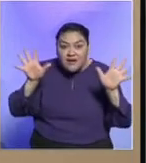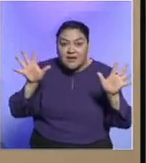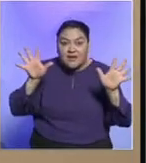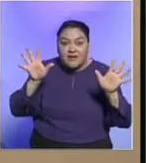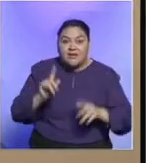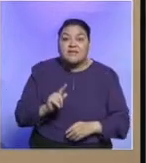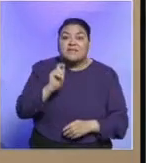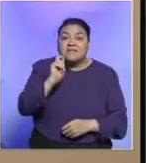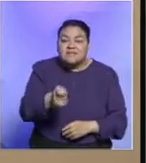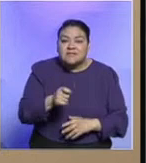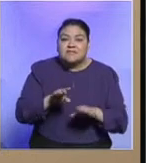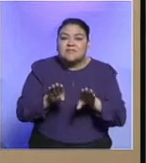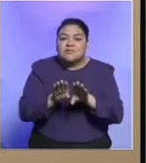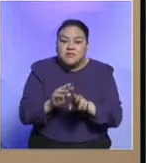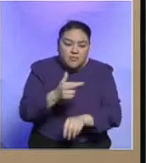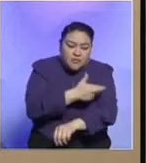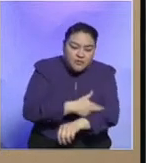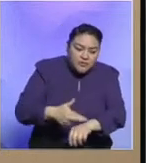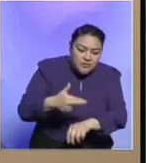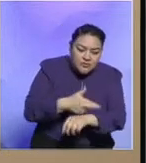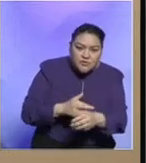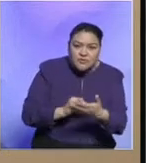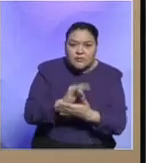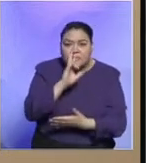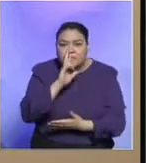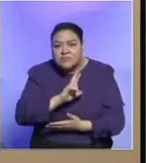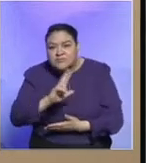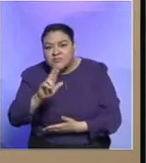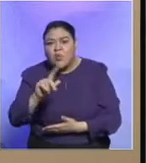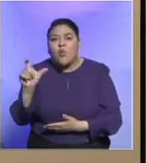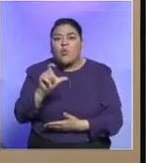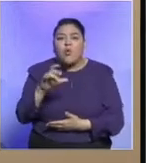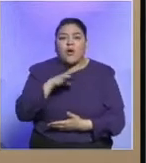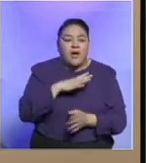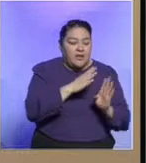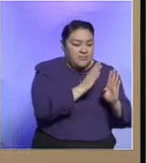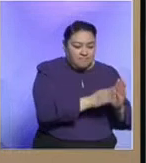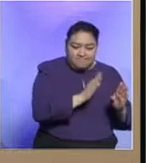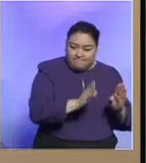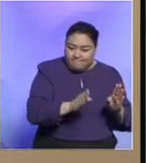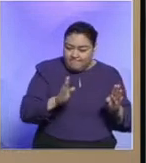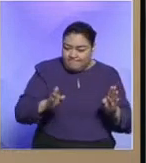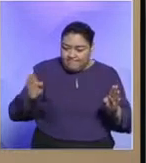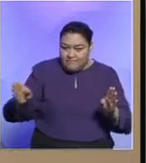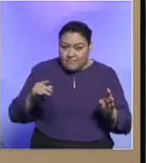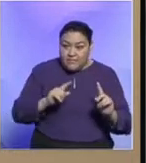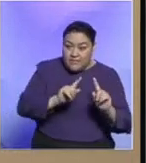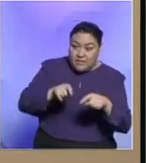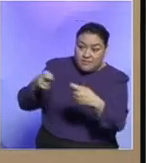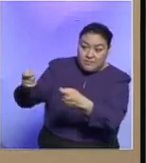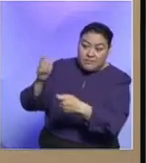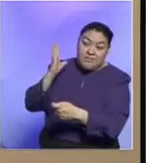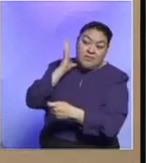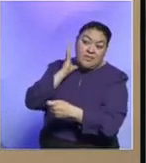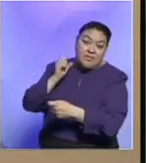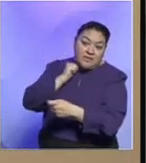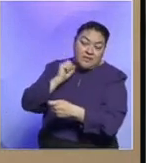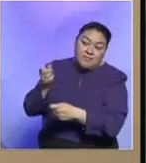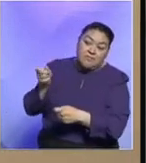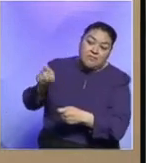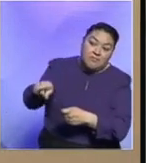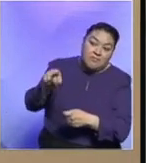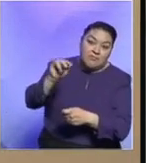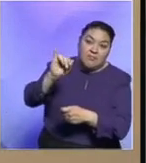que deben hacer y cuándo lo deben hacer el Senado, el INE y este